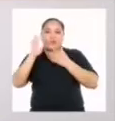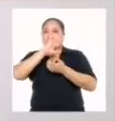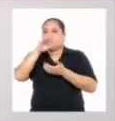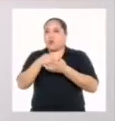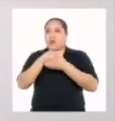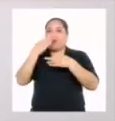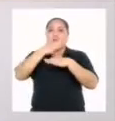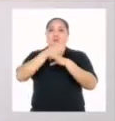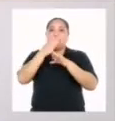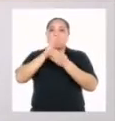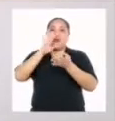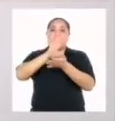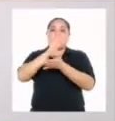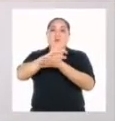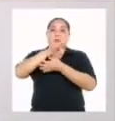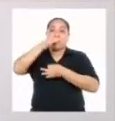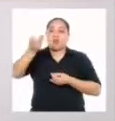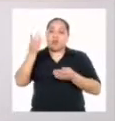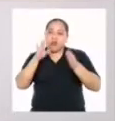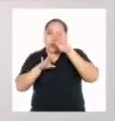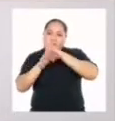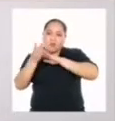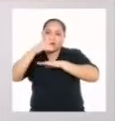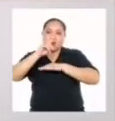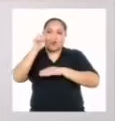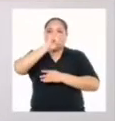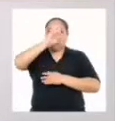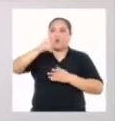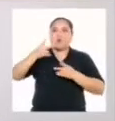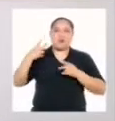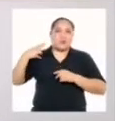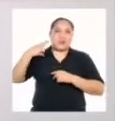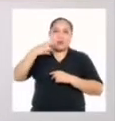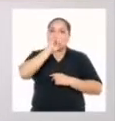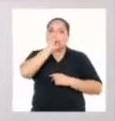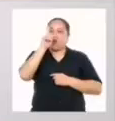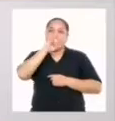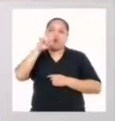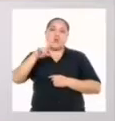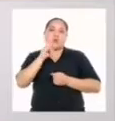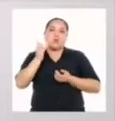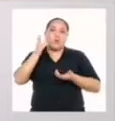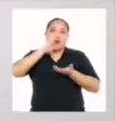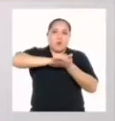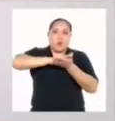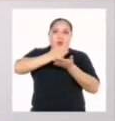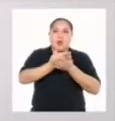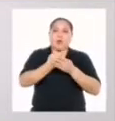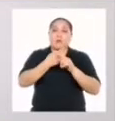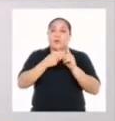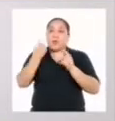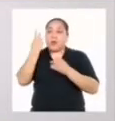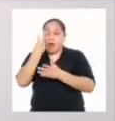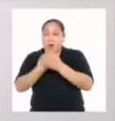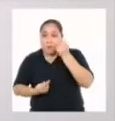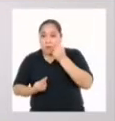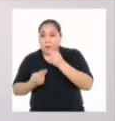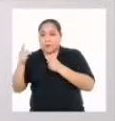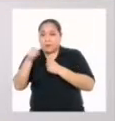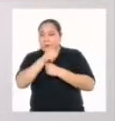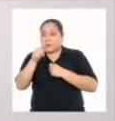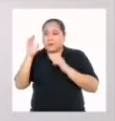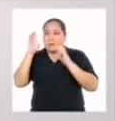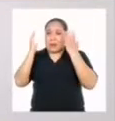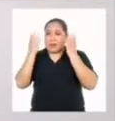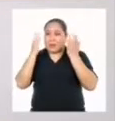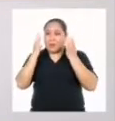de figuras de papel mediante dobleces, sin utilizar tijeras ni pegamento. Aunque ambas técnicas